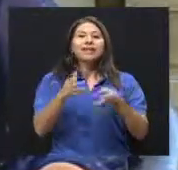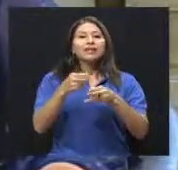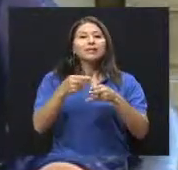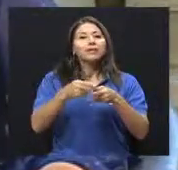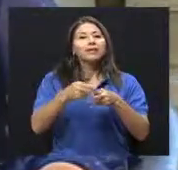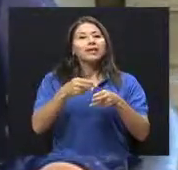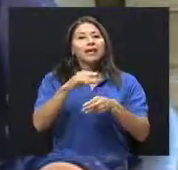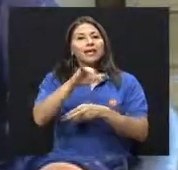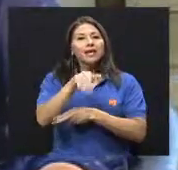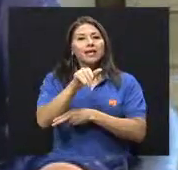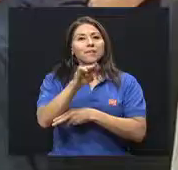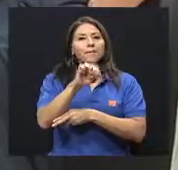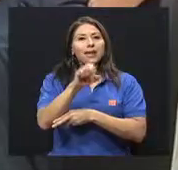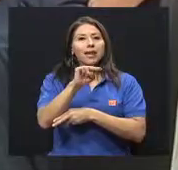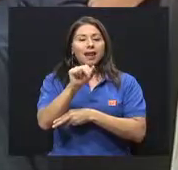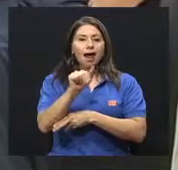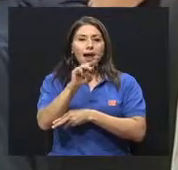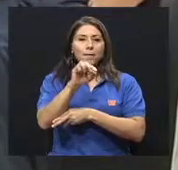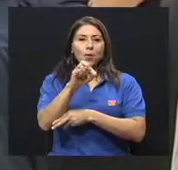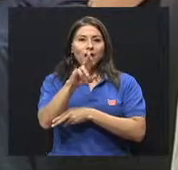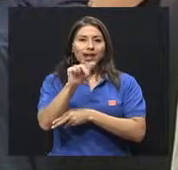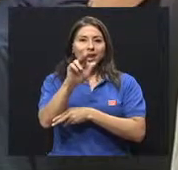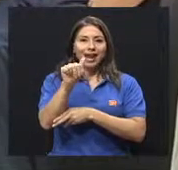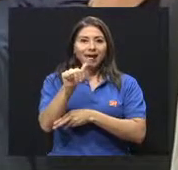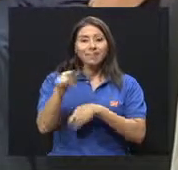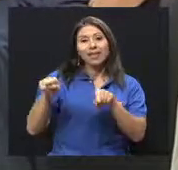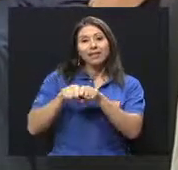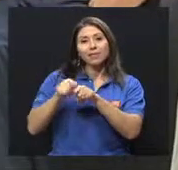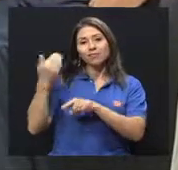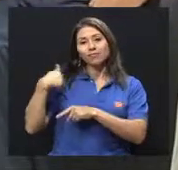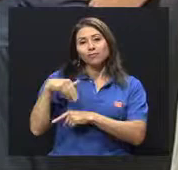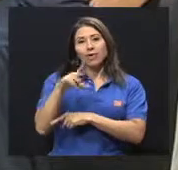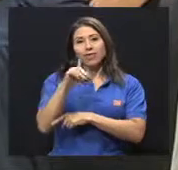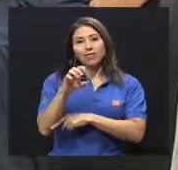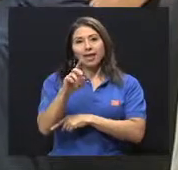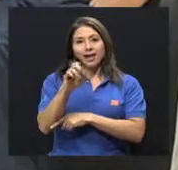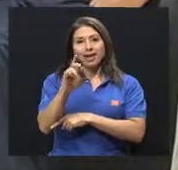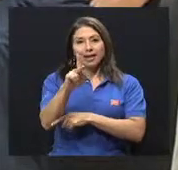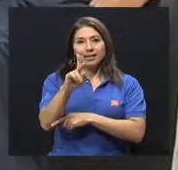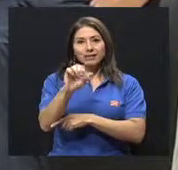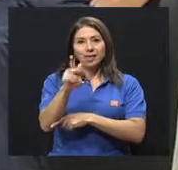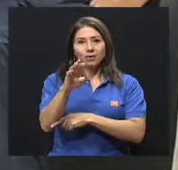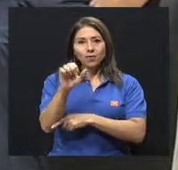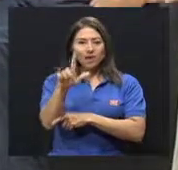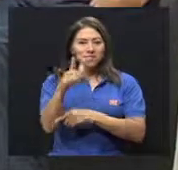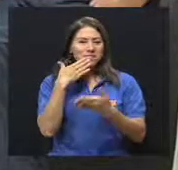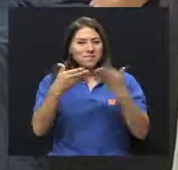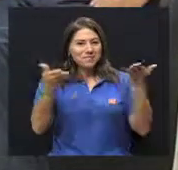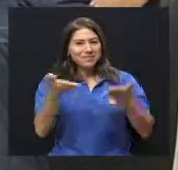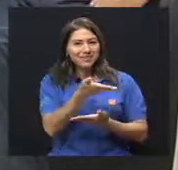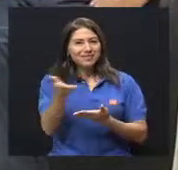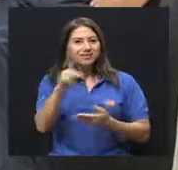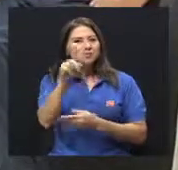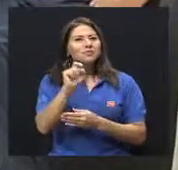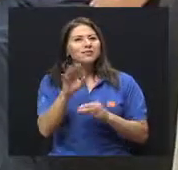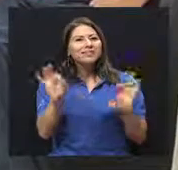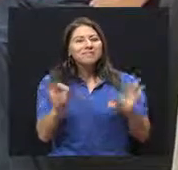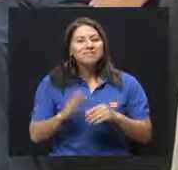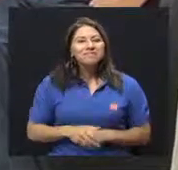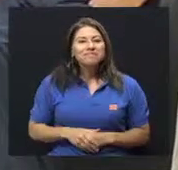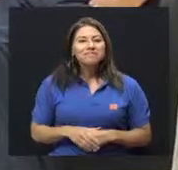hoy. Se trata de la niña Jimena Morera Prada y también el niño Derek Sandoval Campos. Bienvenidos, Derek y Jimena. ¿Cómo